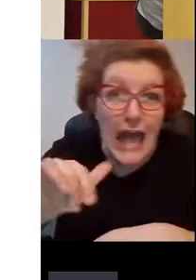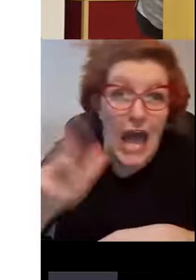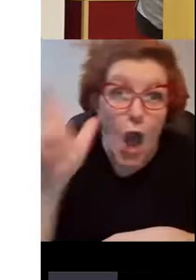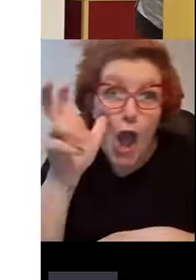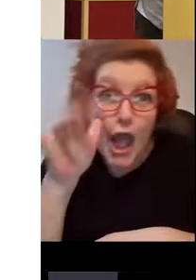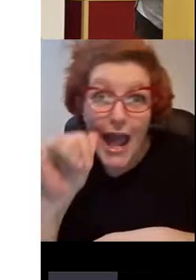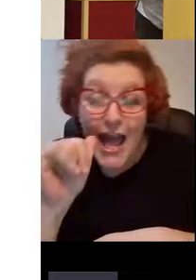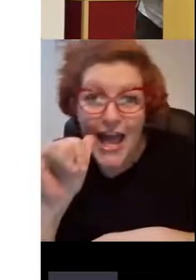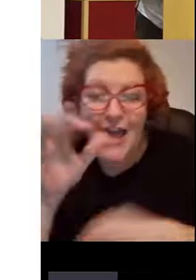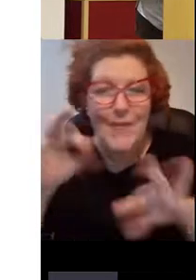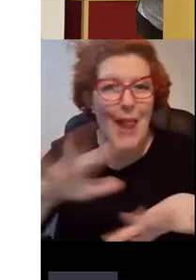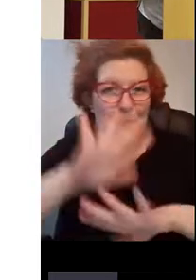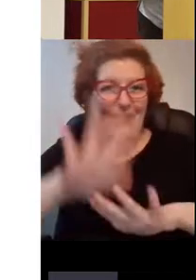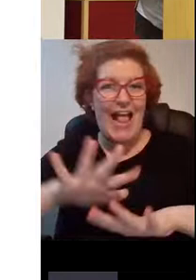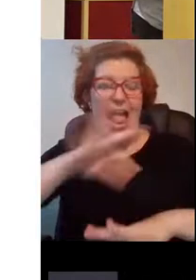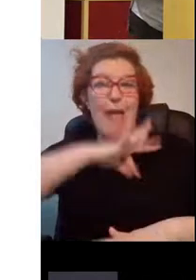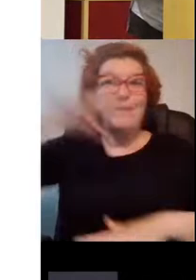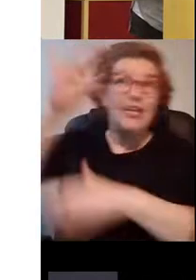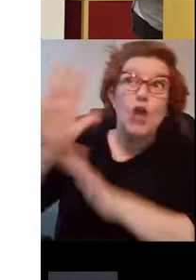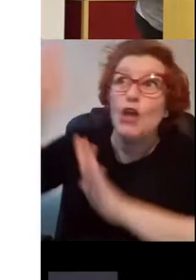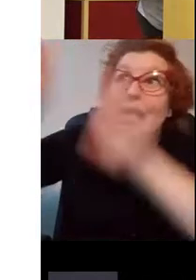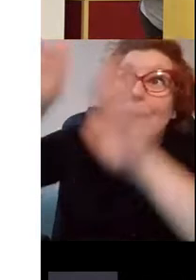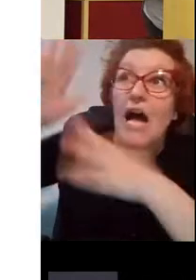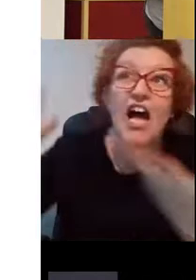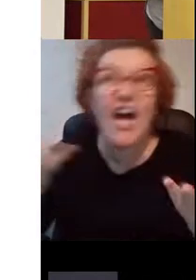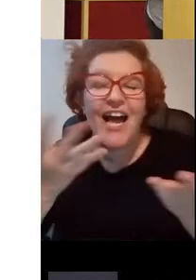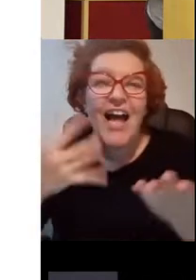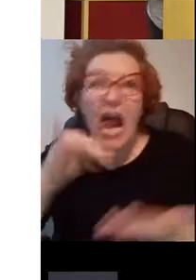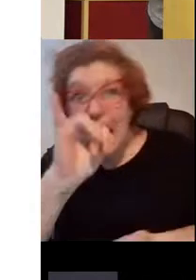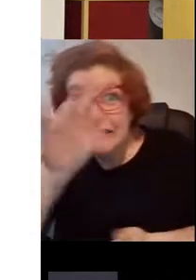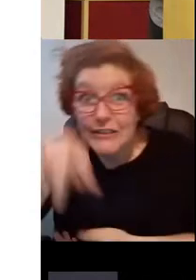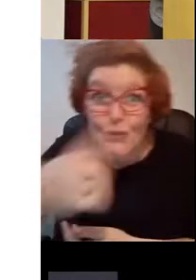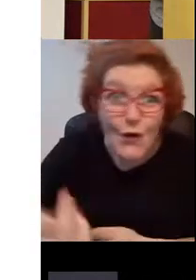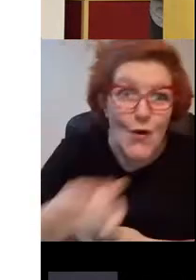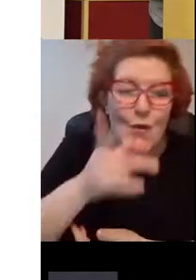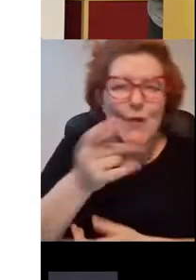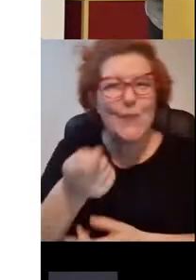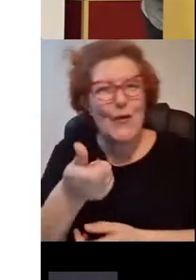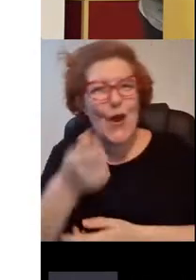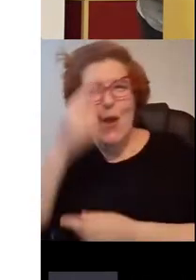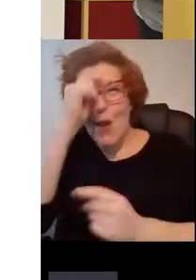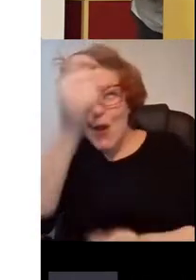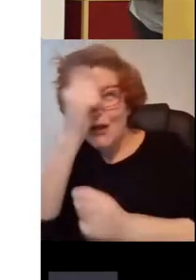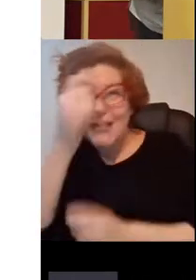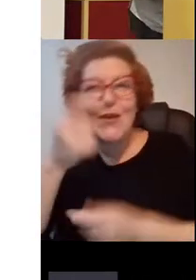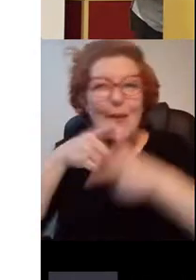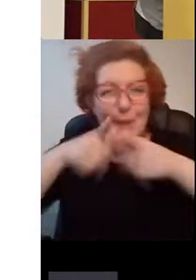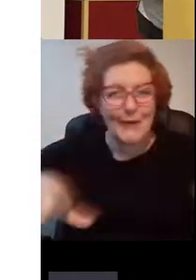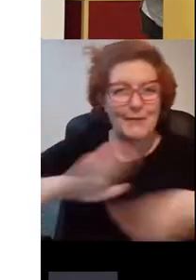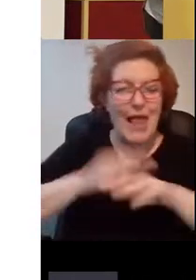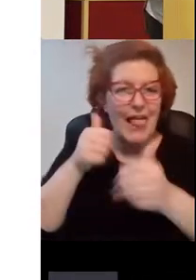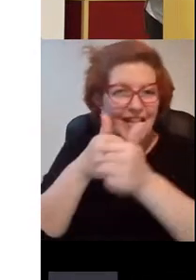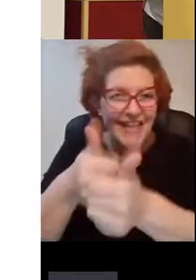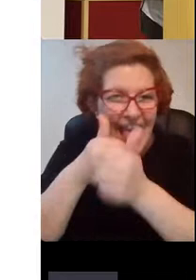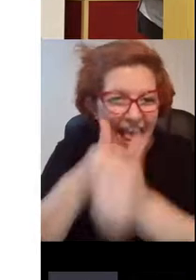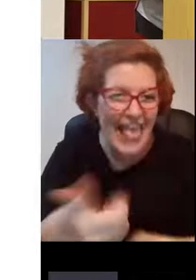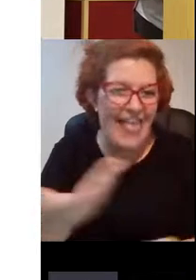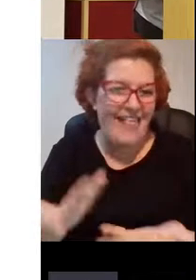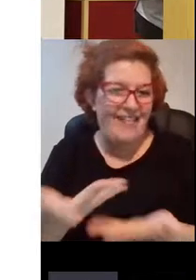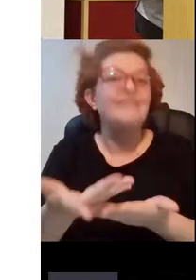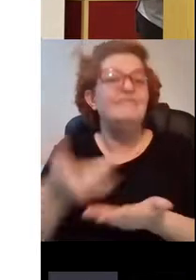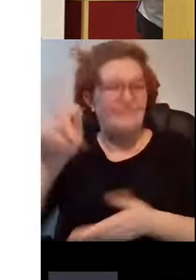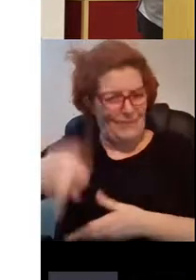ahí, ¿no?, materializados, pues bueno, había otro tipo de cortesía lingüística de seguimiento de la interacción que también tiene